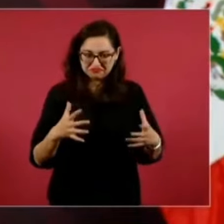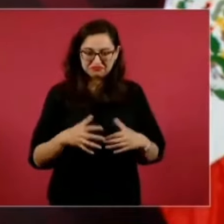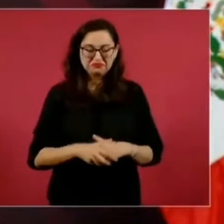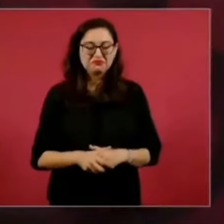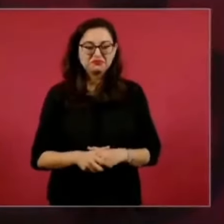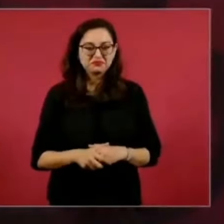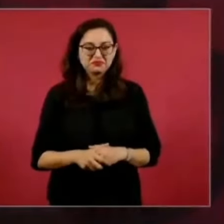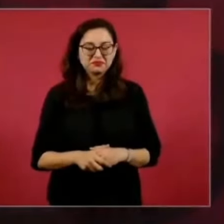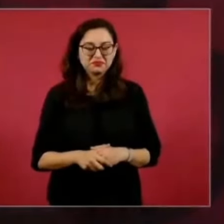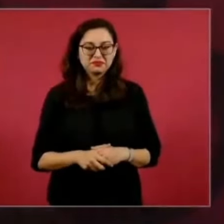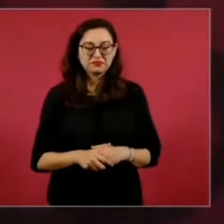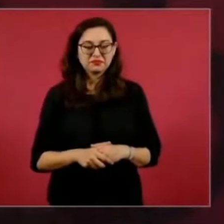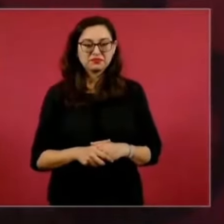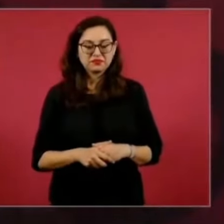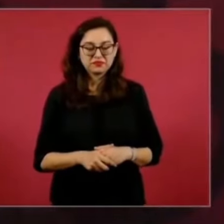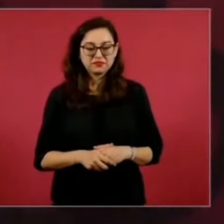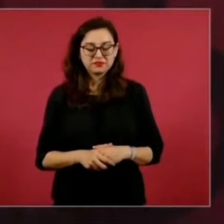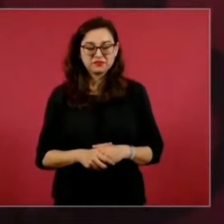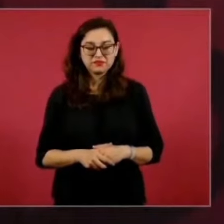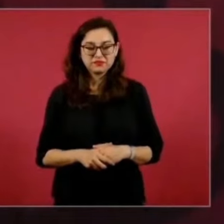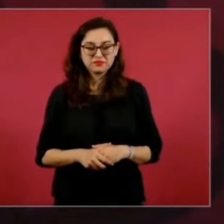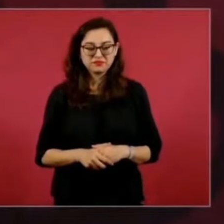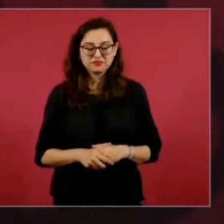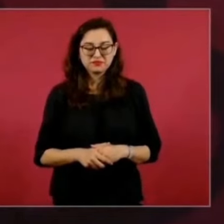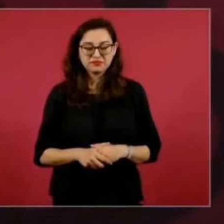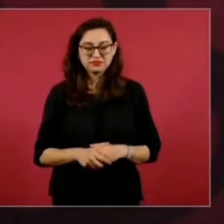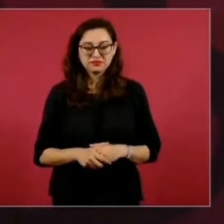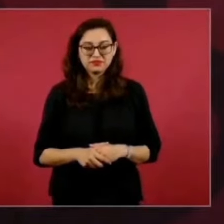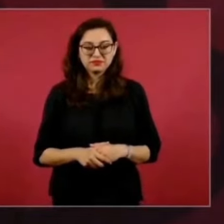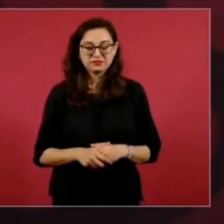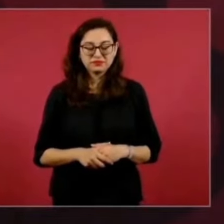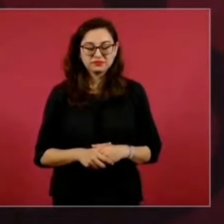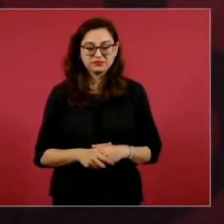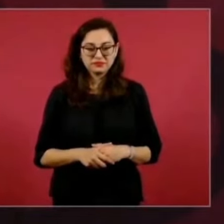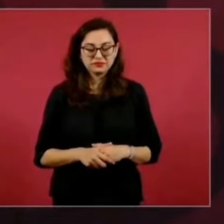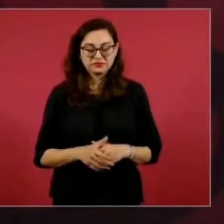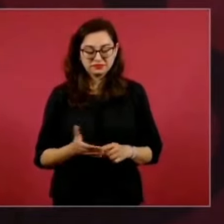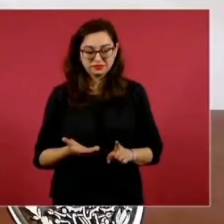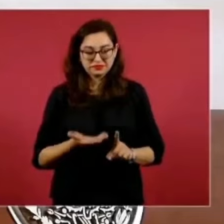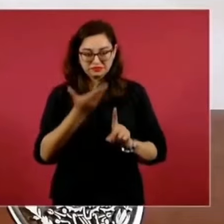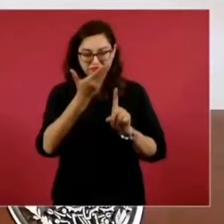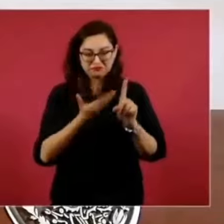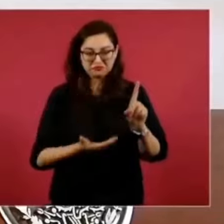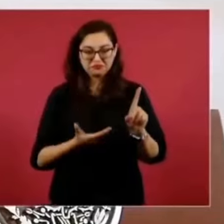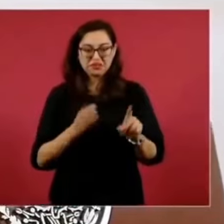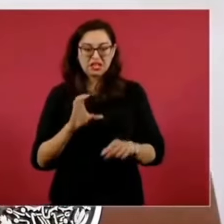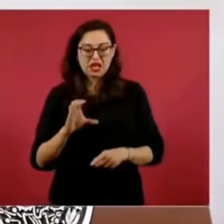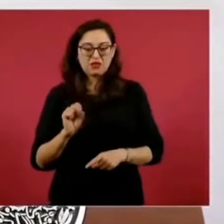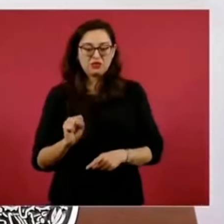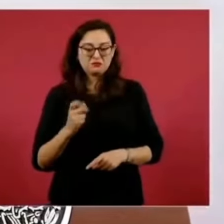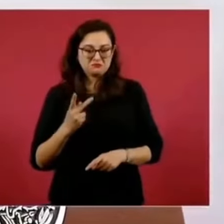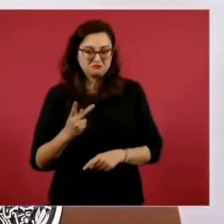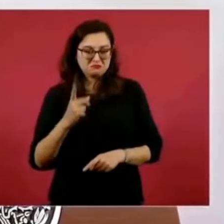me refiero a la compañera Claudia